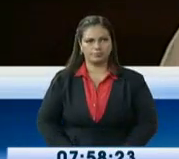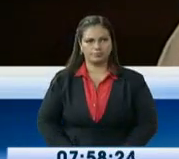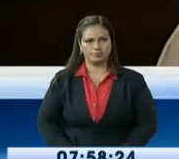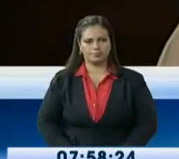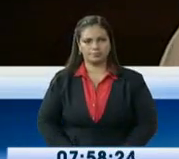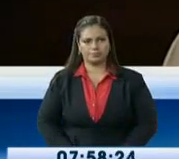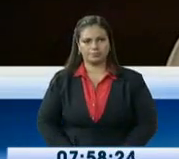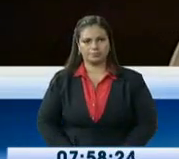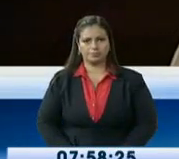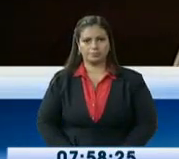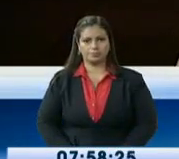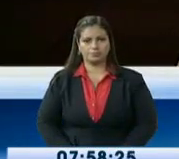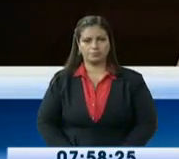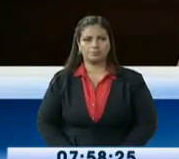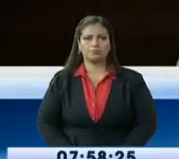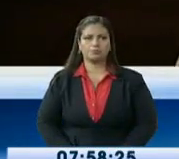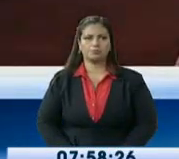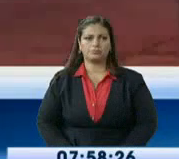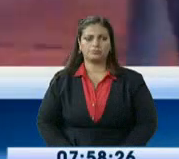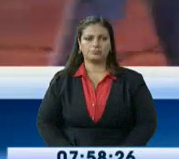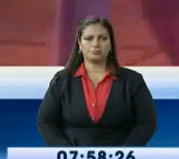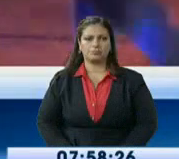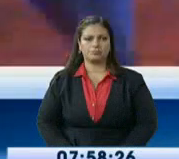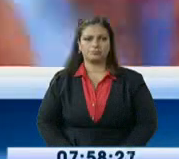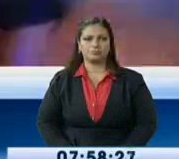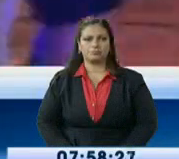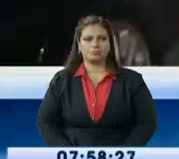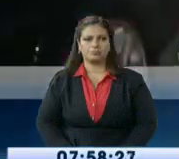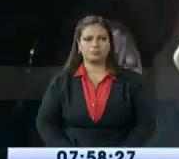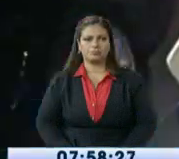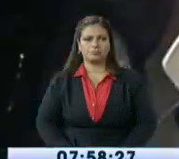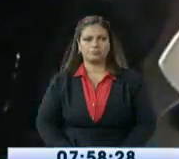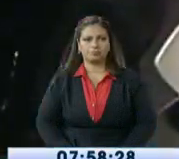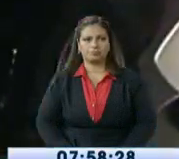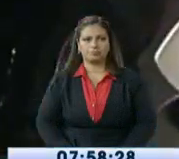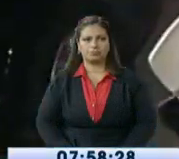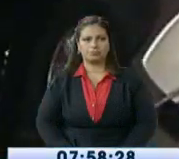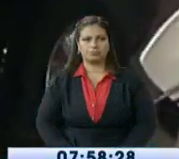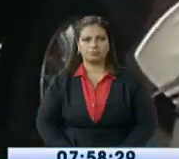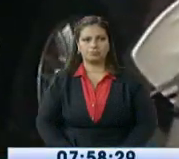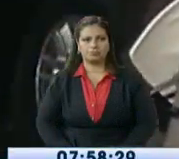pudieron haber consumido bebidas alcohólicas. Informó Marcela Maquilona.